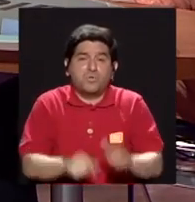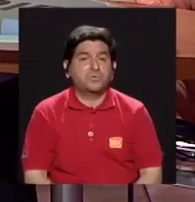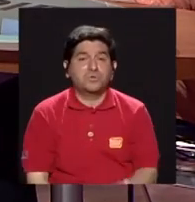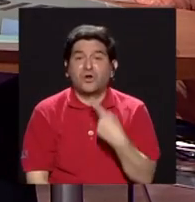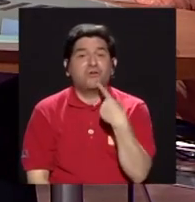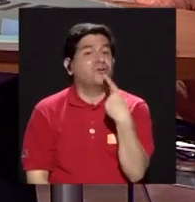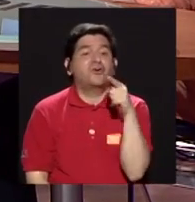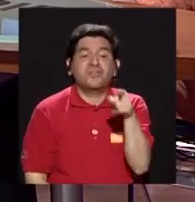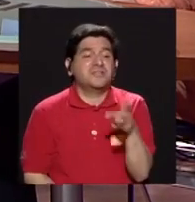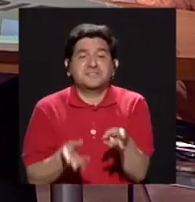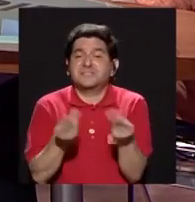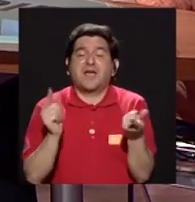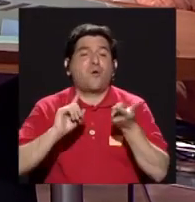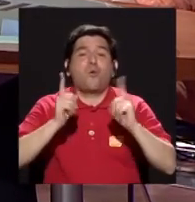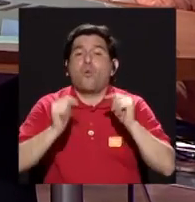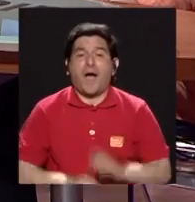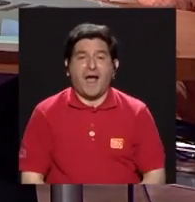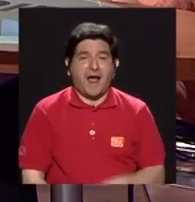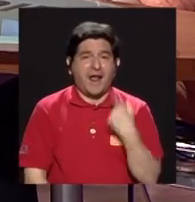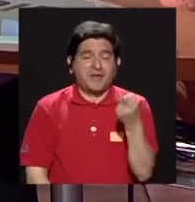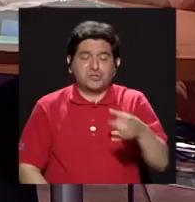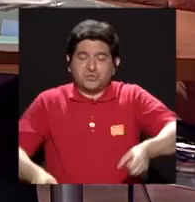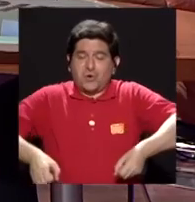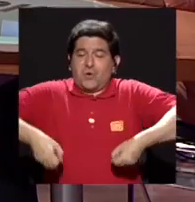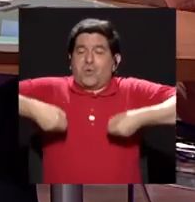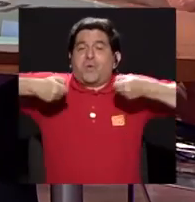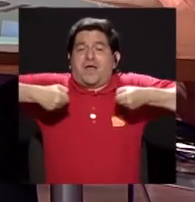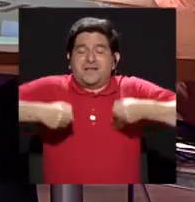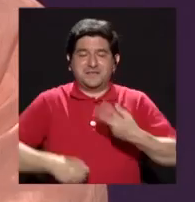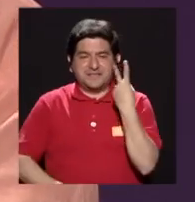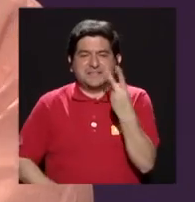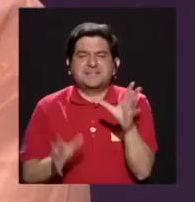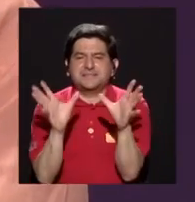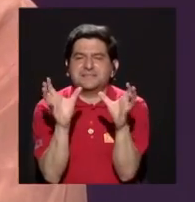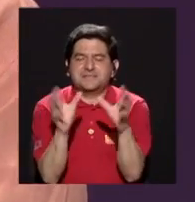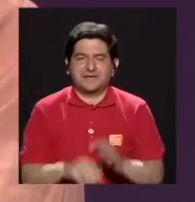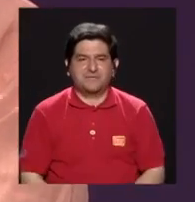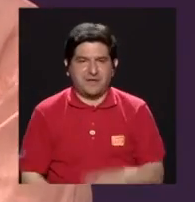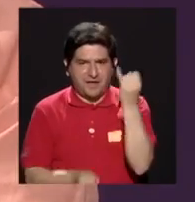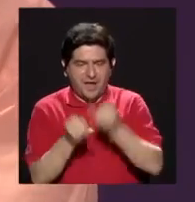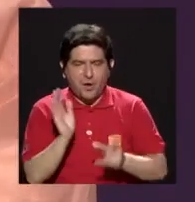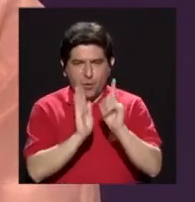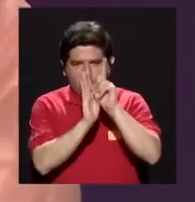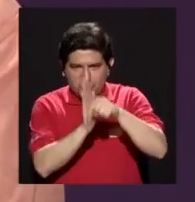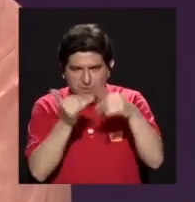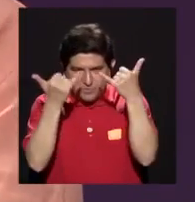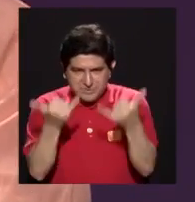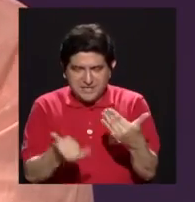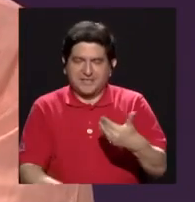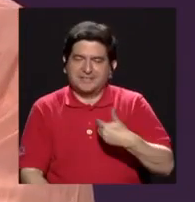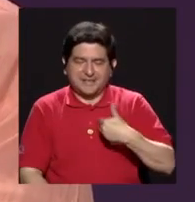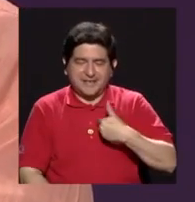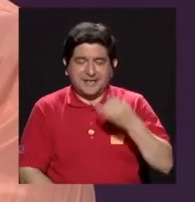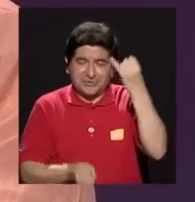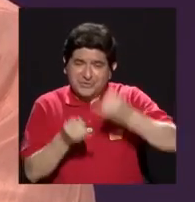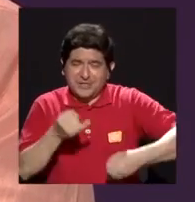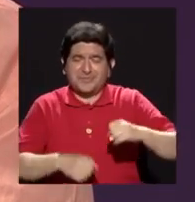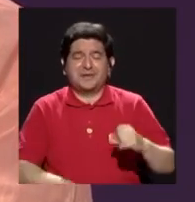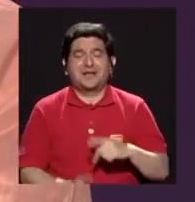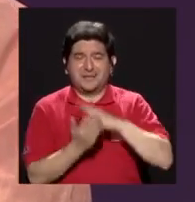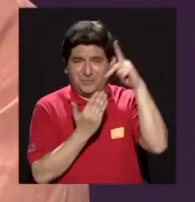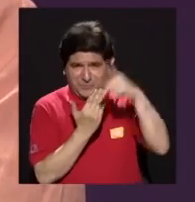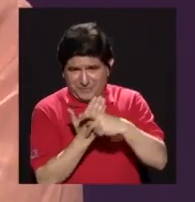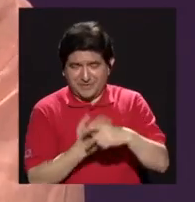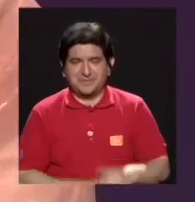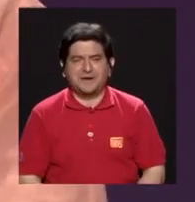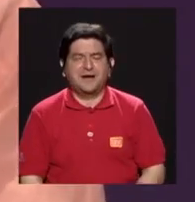que es el producto la sólo el jean es aplicado el trasero en los últimos minutos que nos quedan que ya lamentablemente se nos está acabando el tiempo and